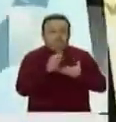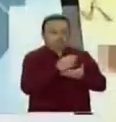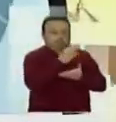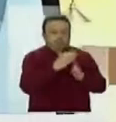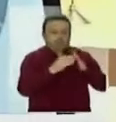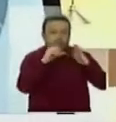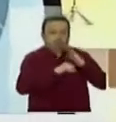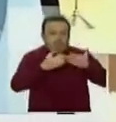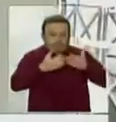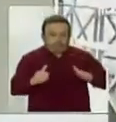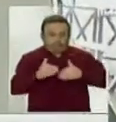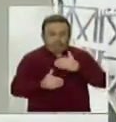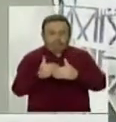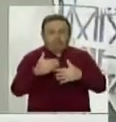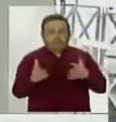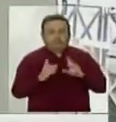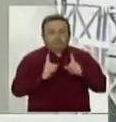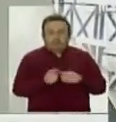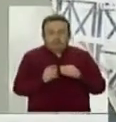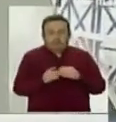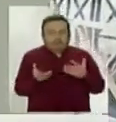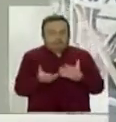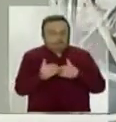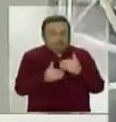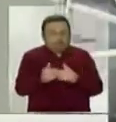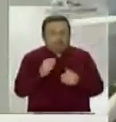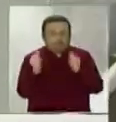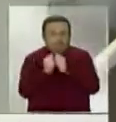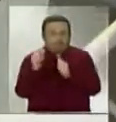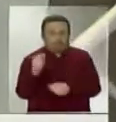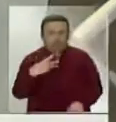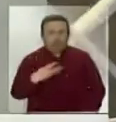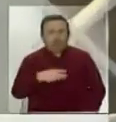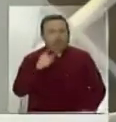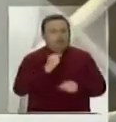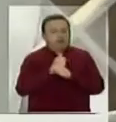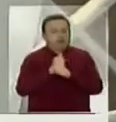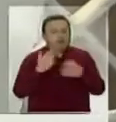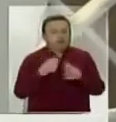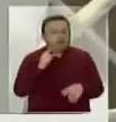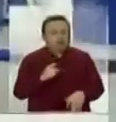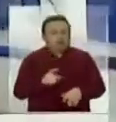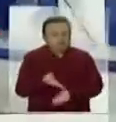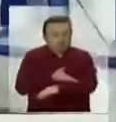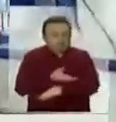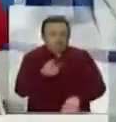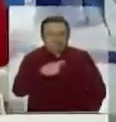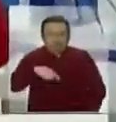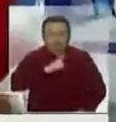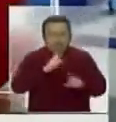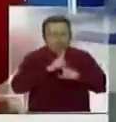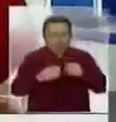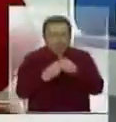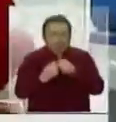transición para así poder funcionar en conjunto con la municipalidad, también trabajando en lo que tiene que ver con la prevención para que no se